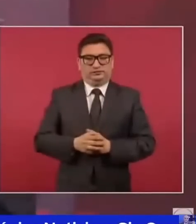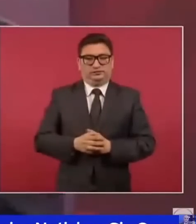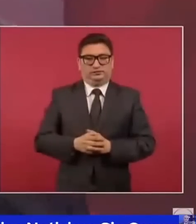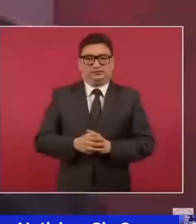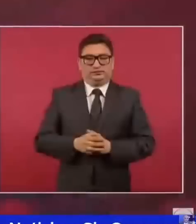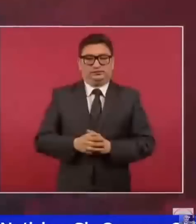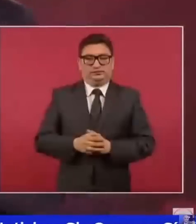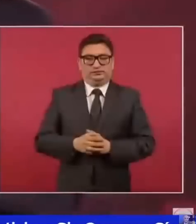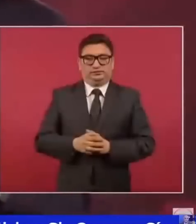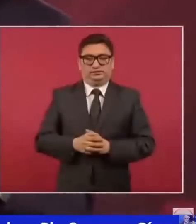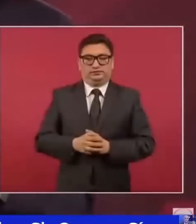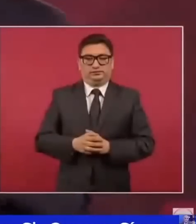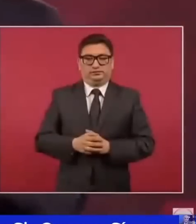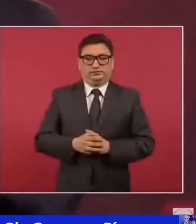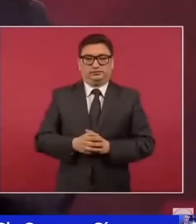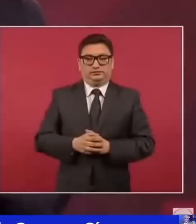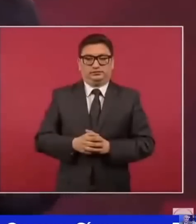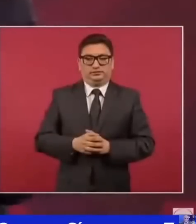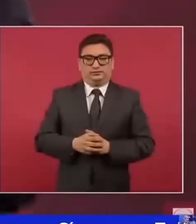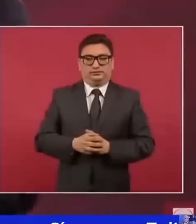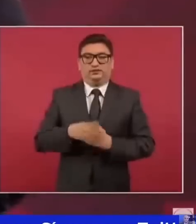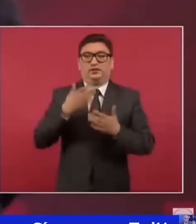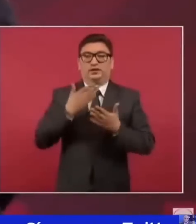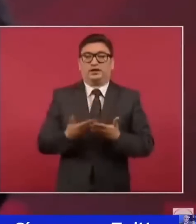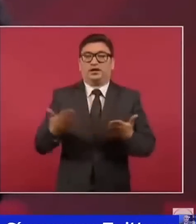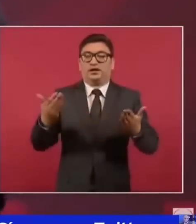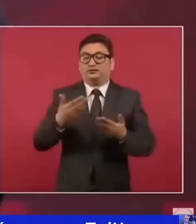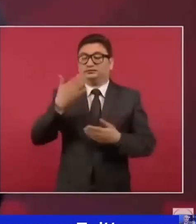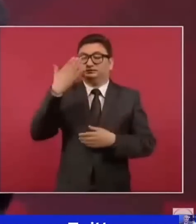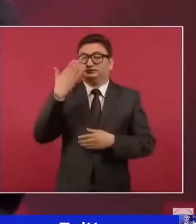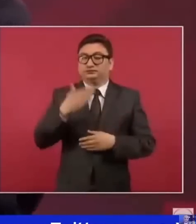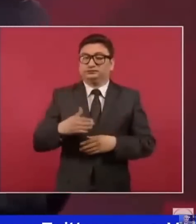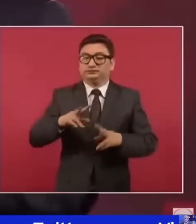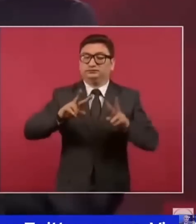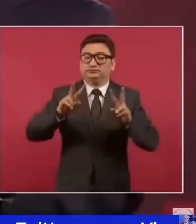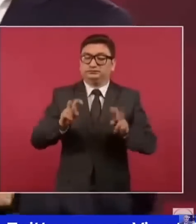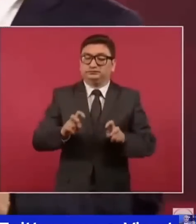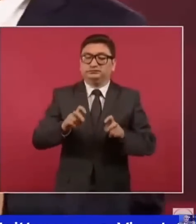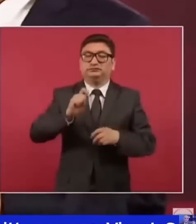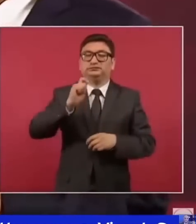Cuando se trata de la seguridad del pueblo,